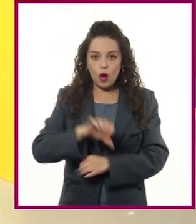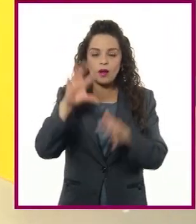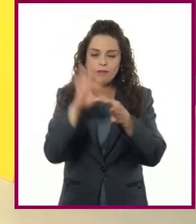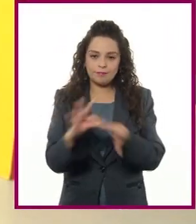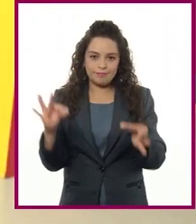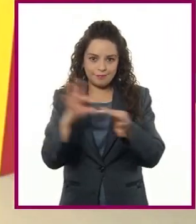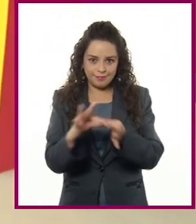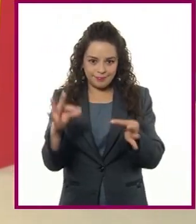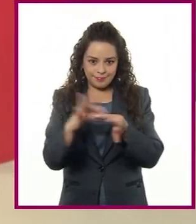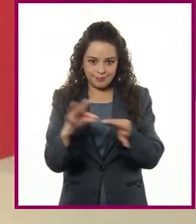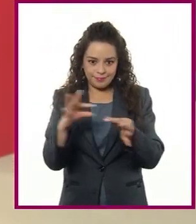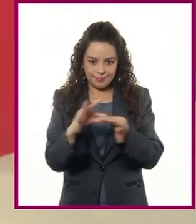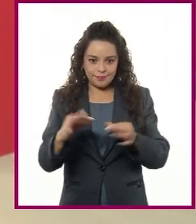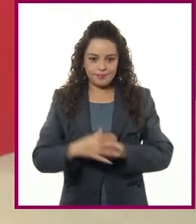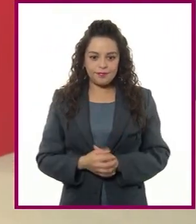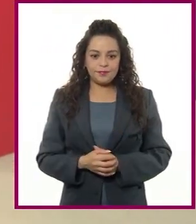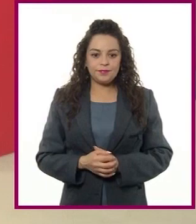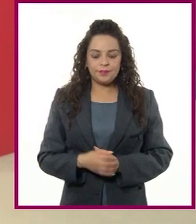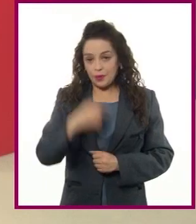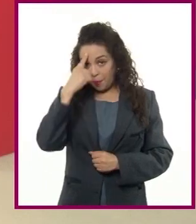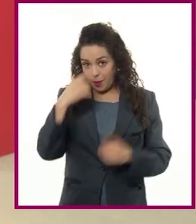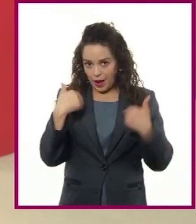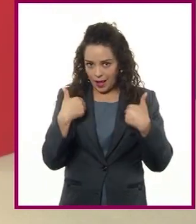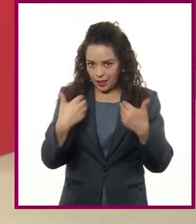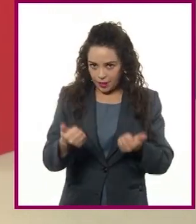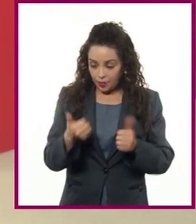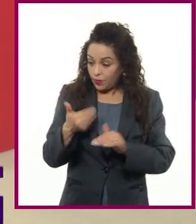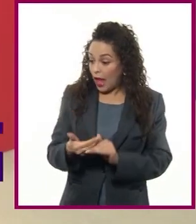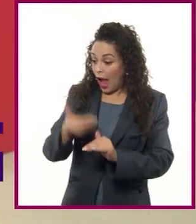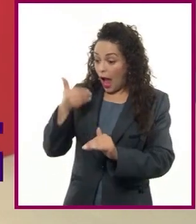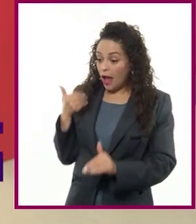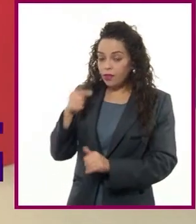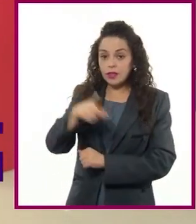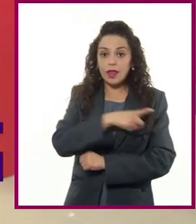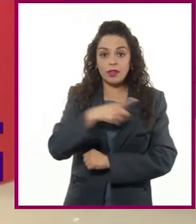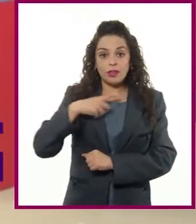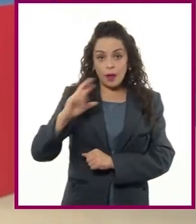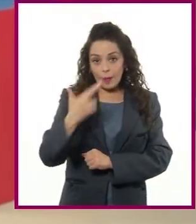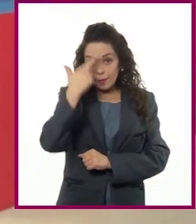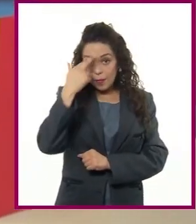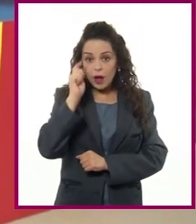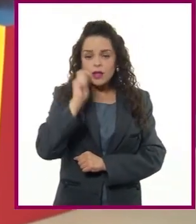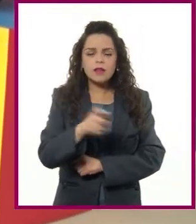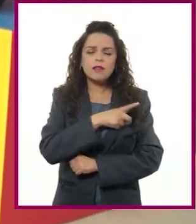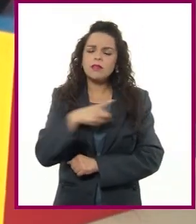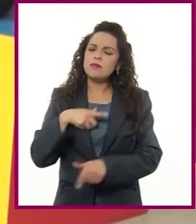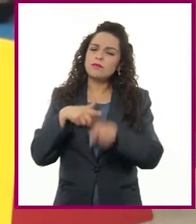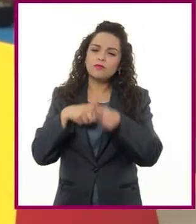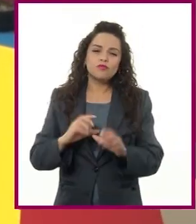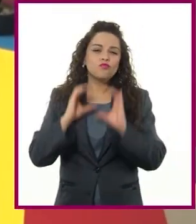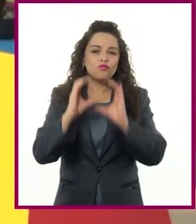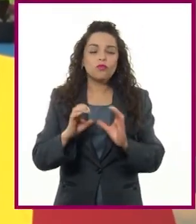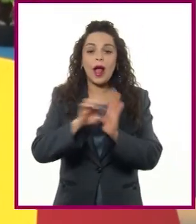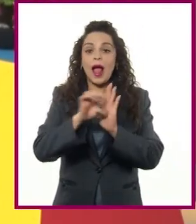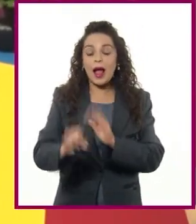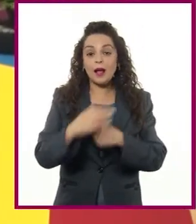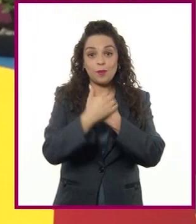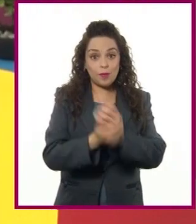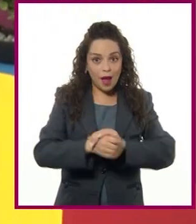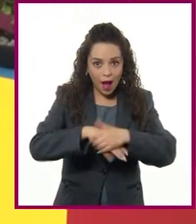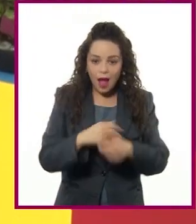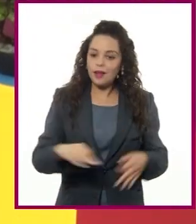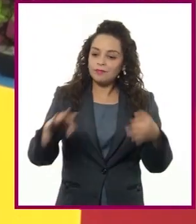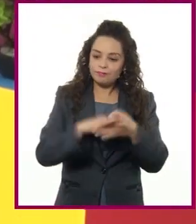esta ocasión. Antes de comenzar, les recuerdo mantener los hábitos de higiene como lavarse las manos